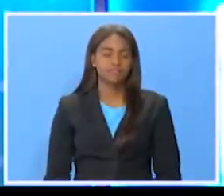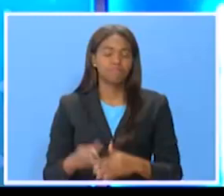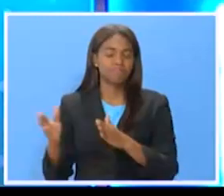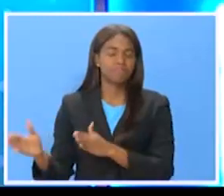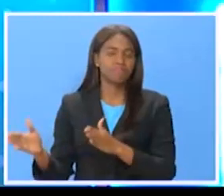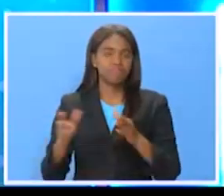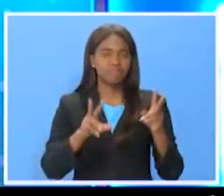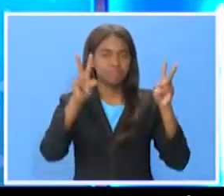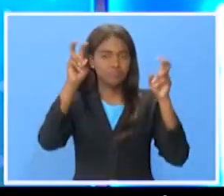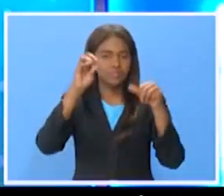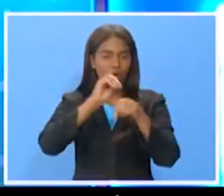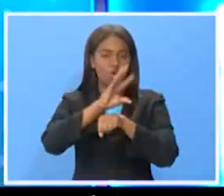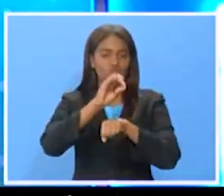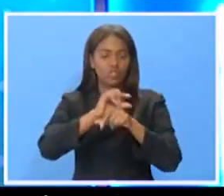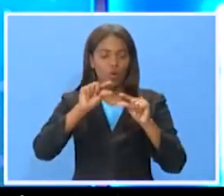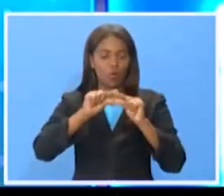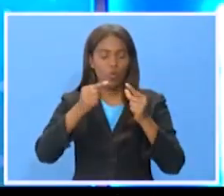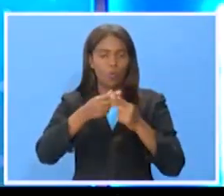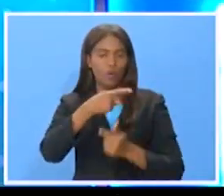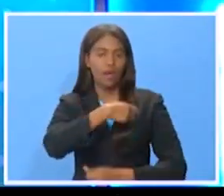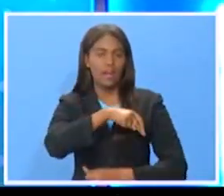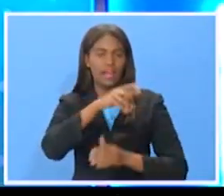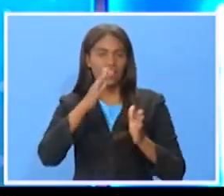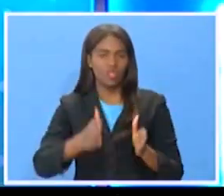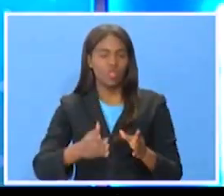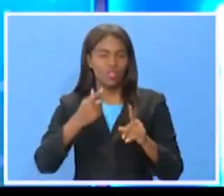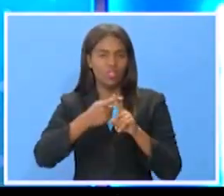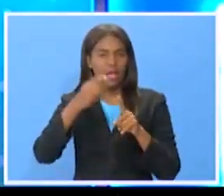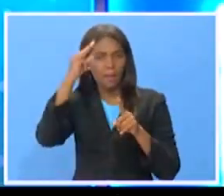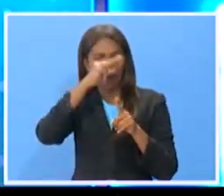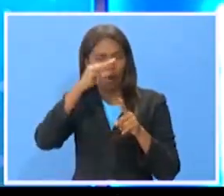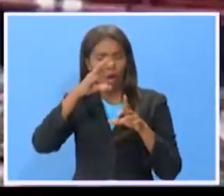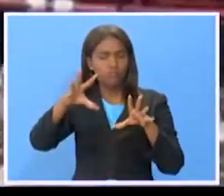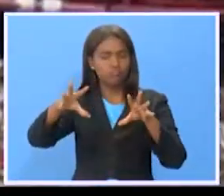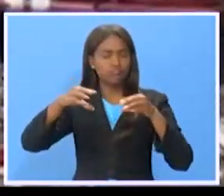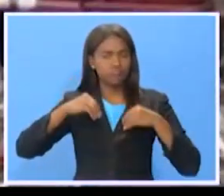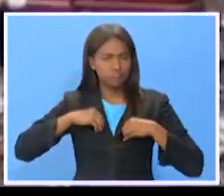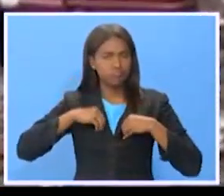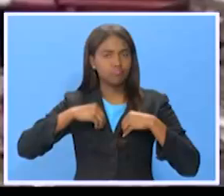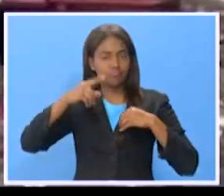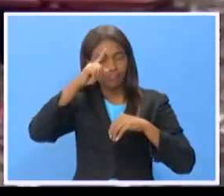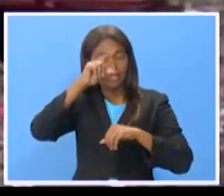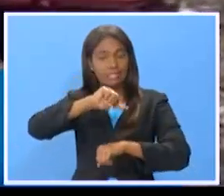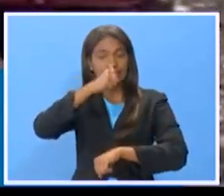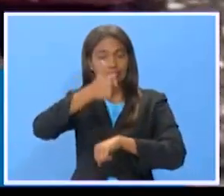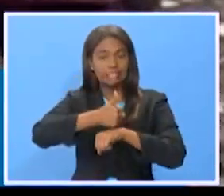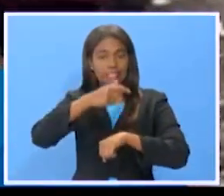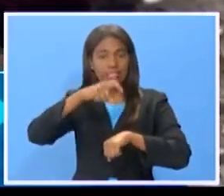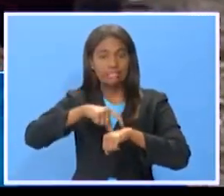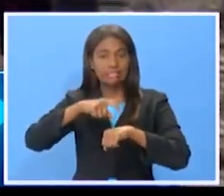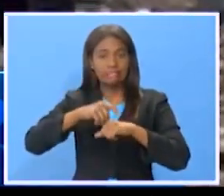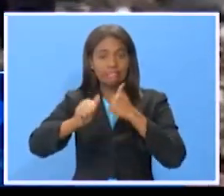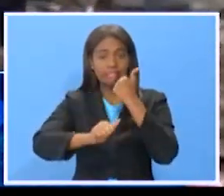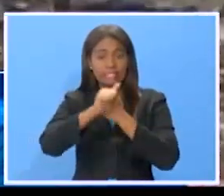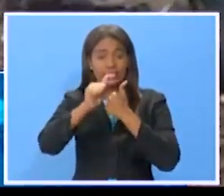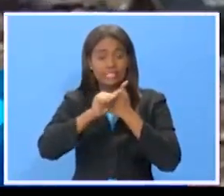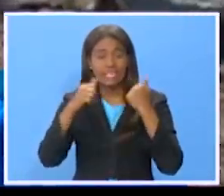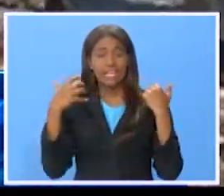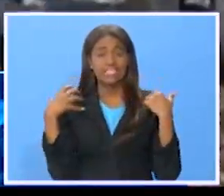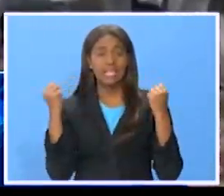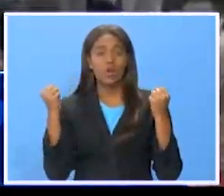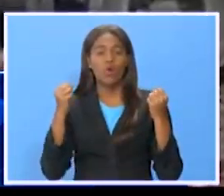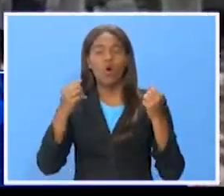tema. El Consejo de Regidores del Ayuntamiento de Moca acogió una propuesta para declarar en estado de grave riesgo a la salud el